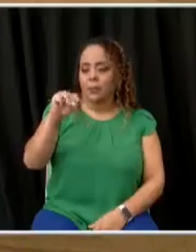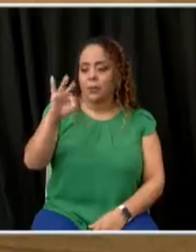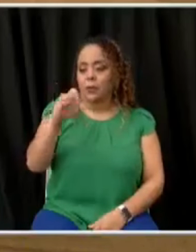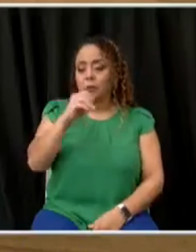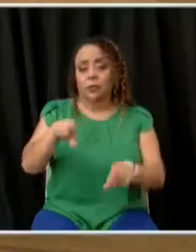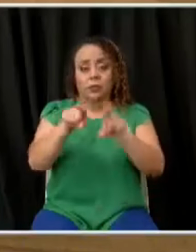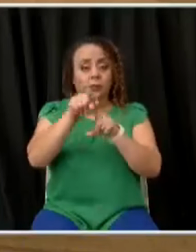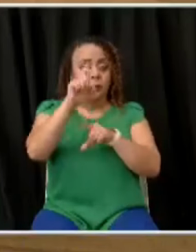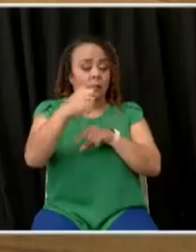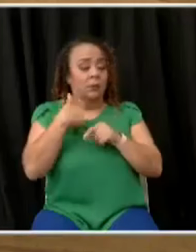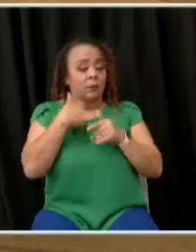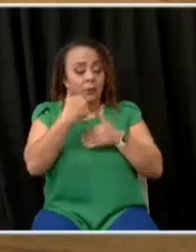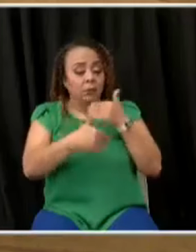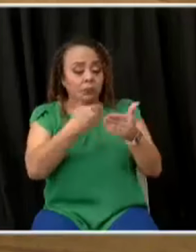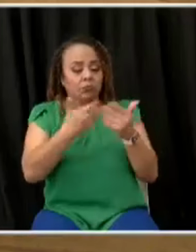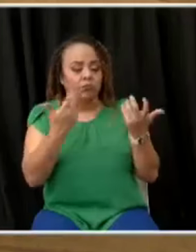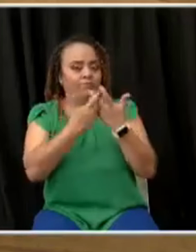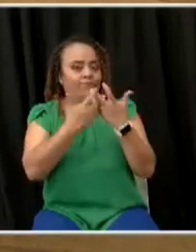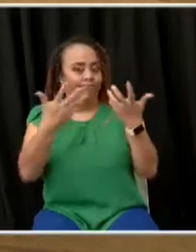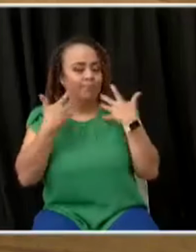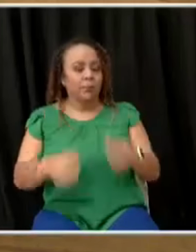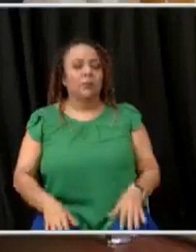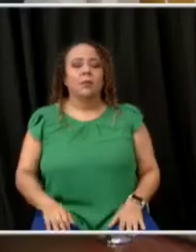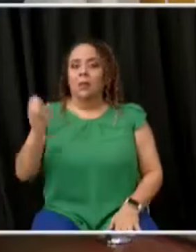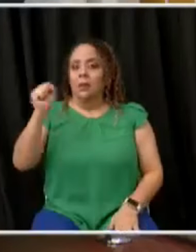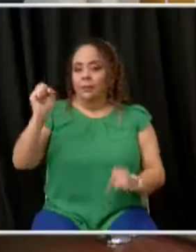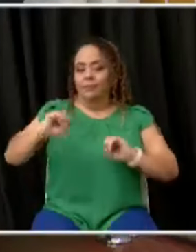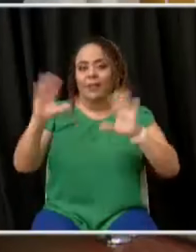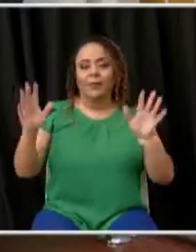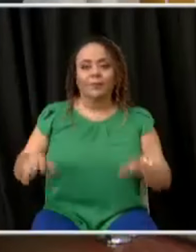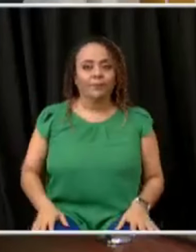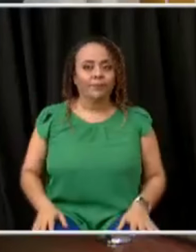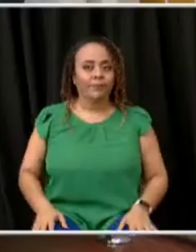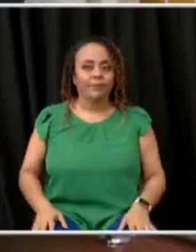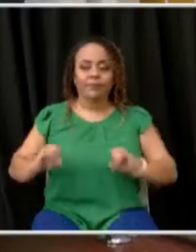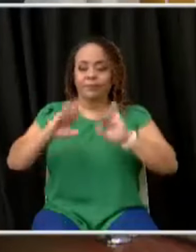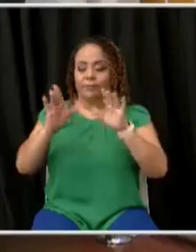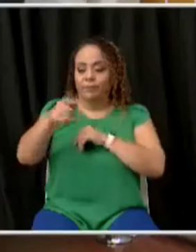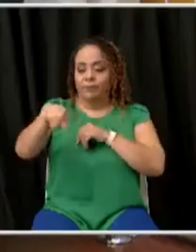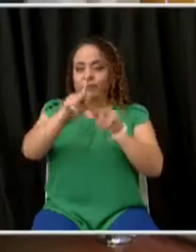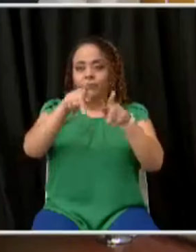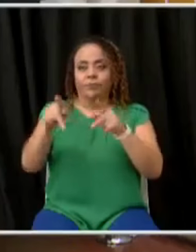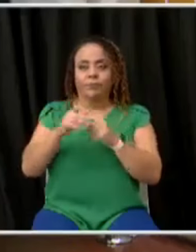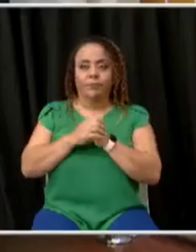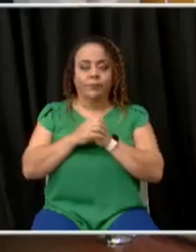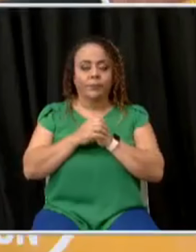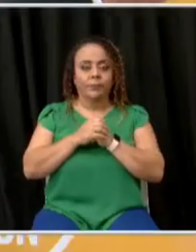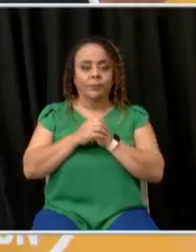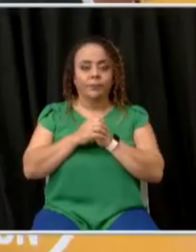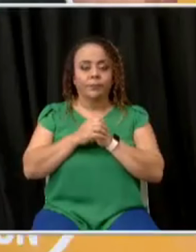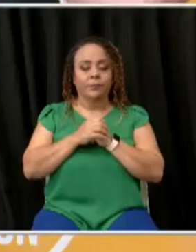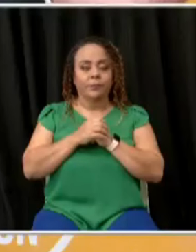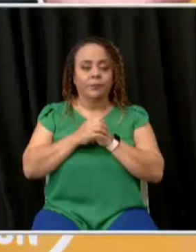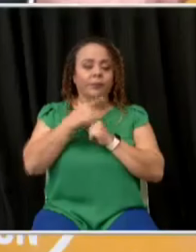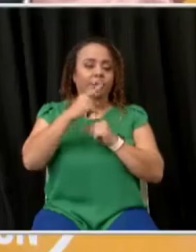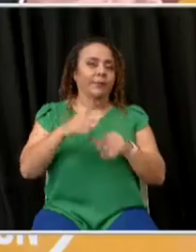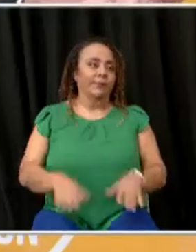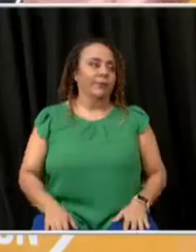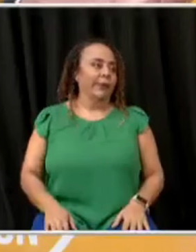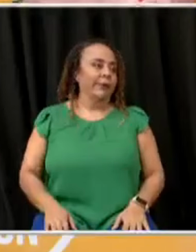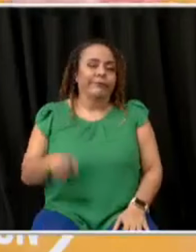deben de llevar un proceso de aclimatación. Por supuesto, porque son personas que, póngale que usted venía